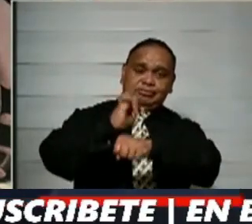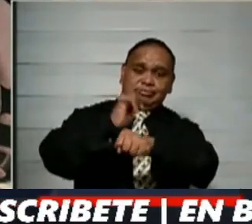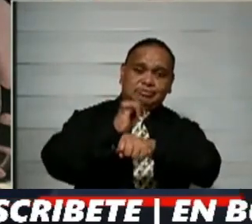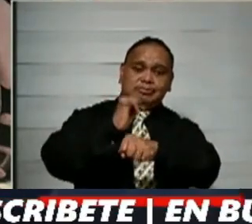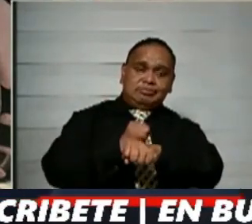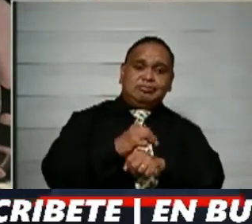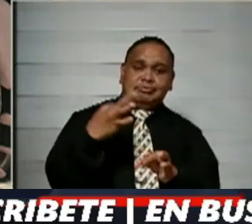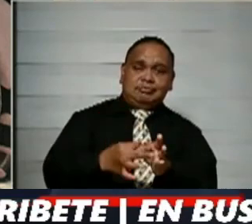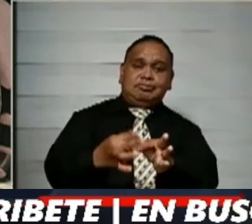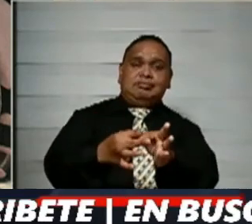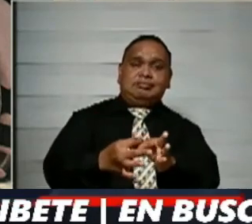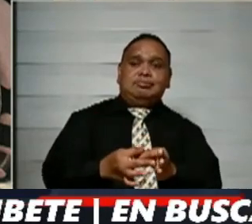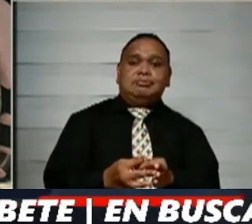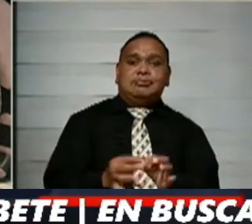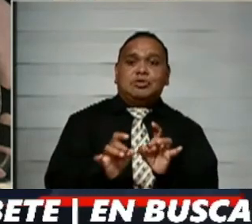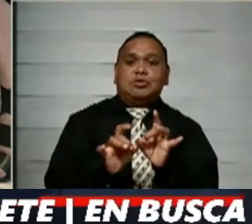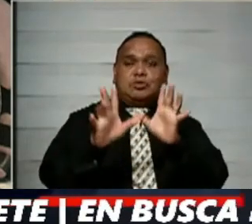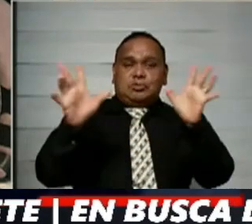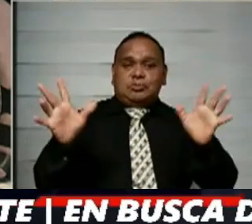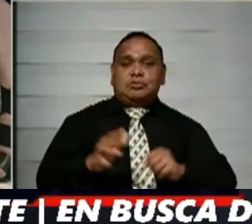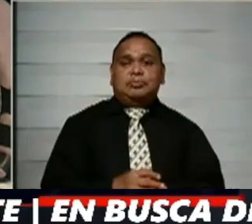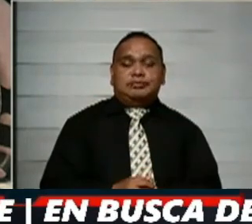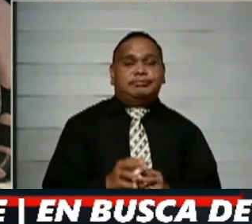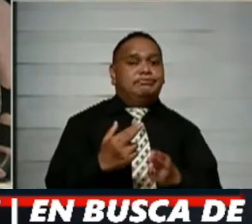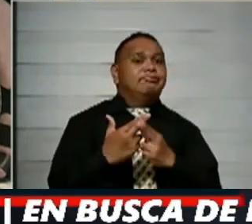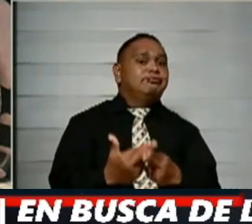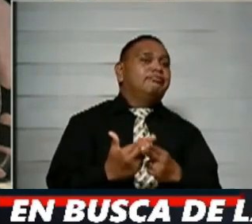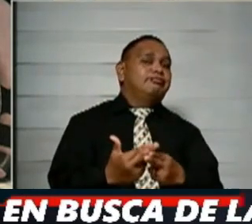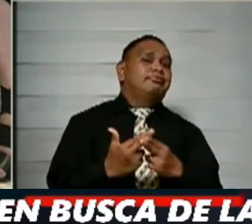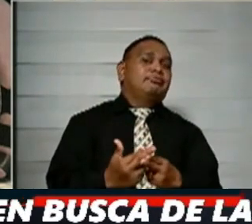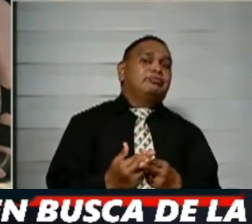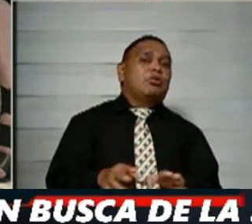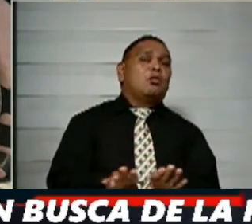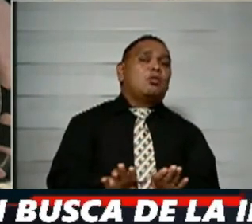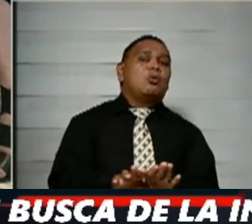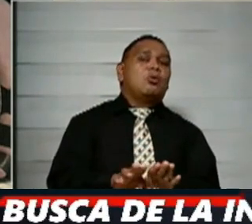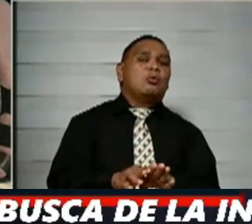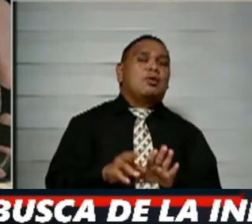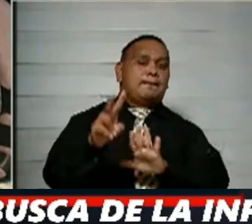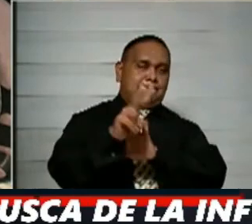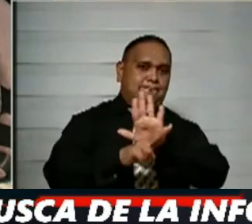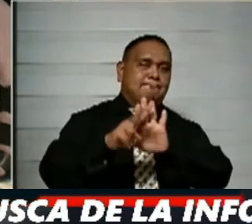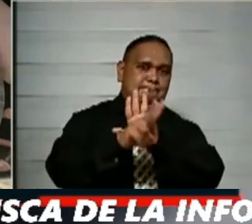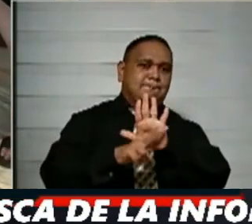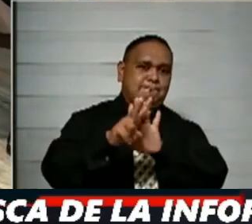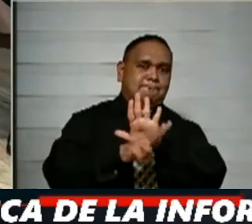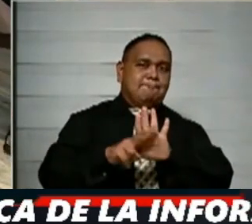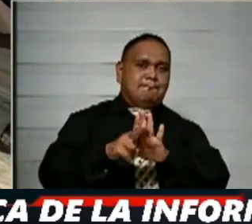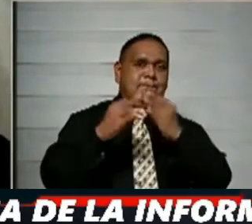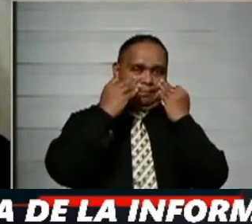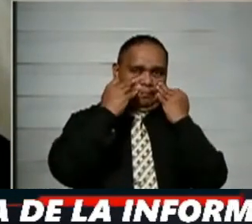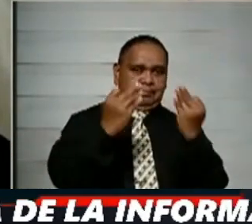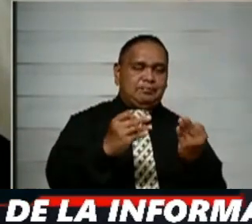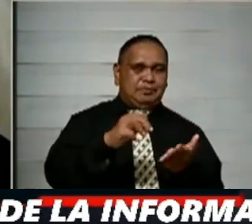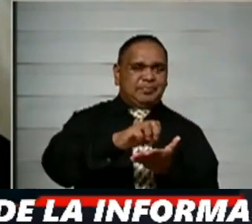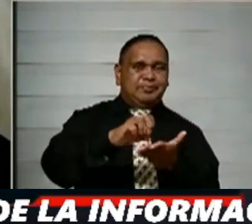precisamente sobre esa situación de enriquecimiento a través del hermano. A ver, sí, tenemos aquí un video de lo que presentó Loré